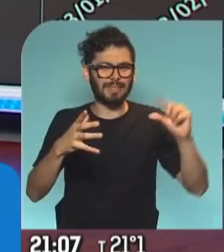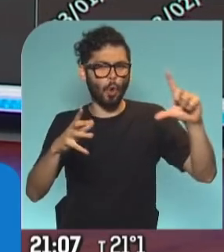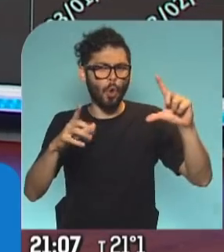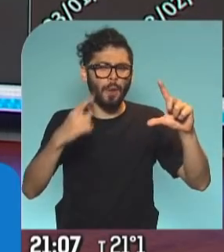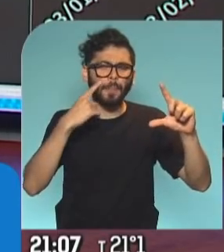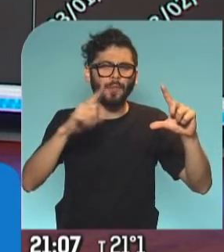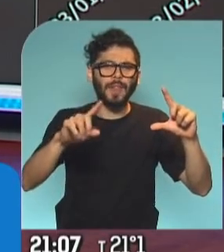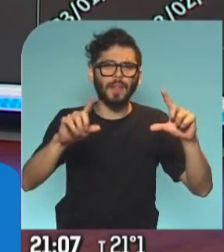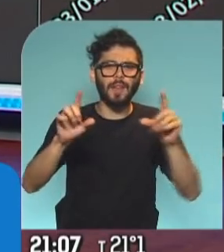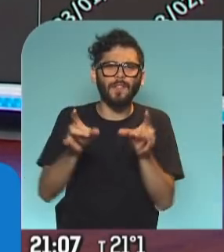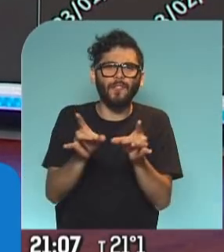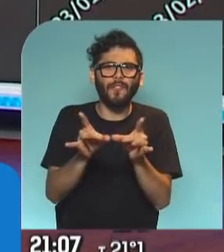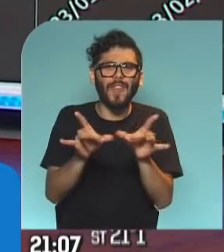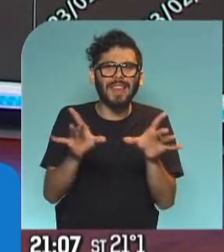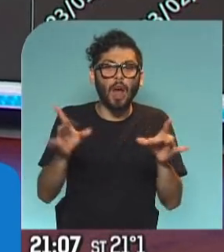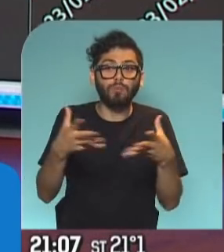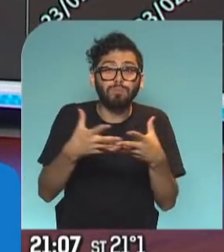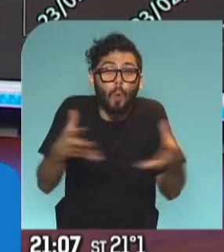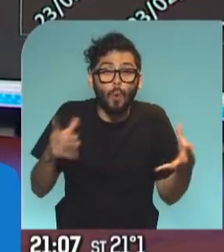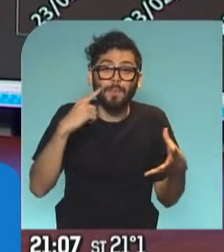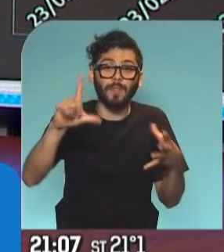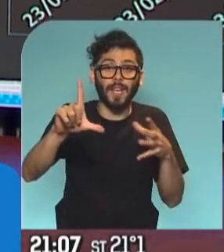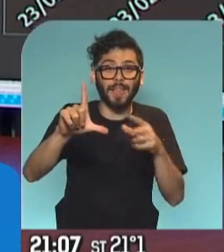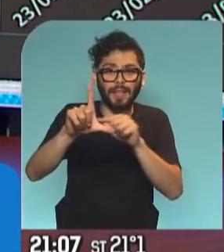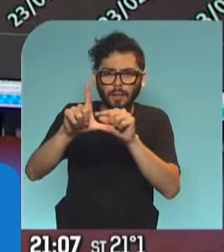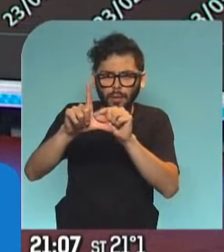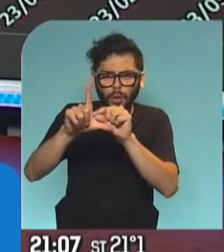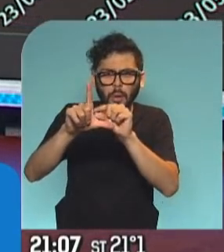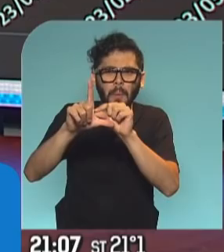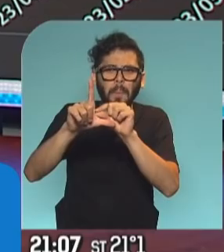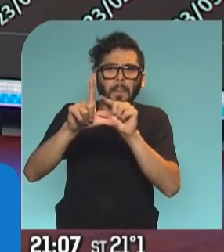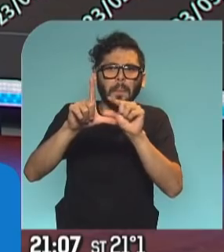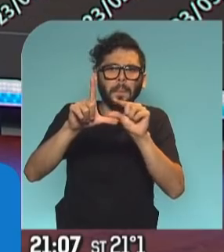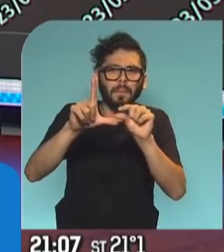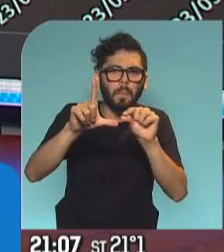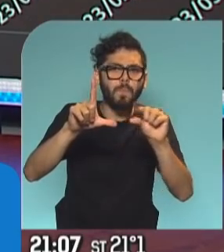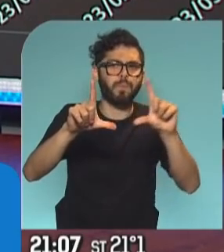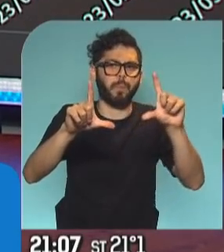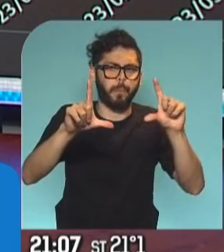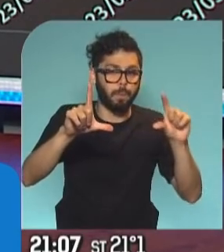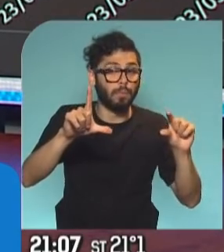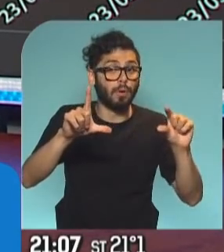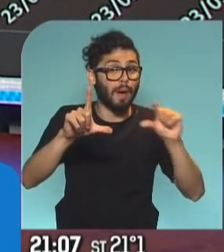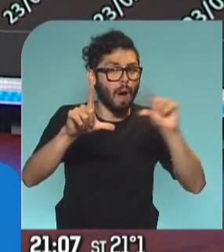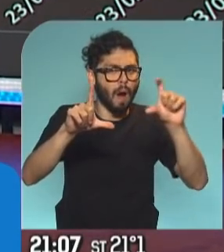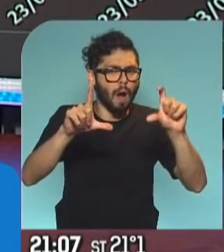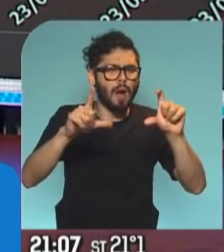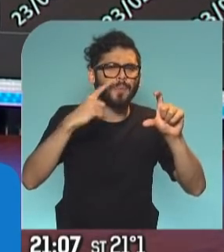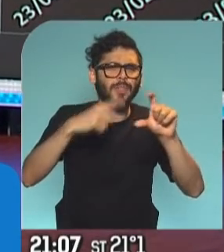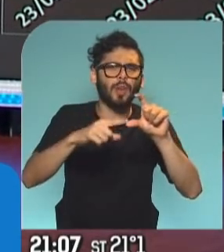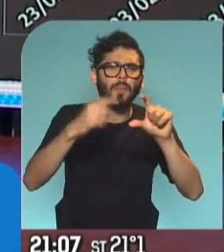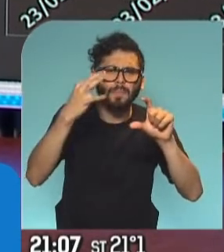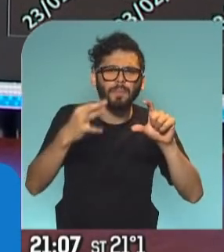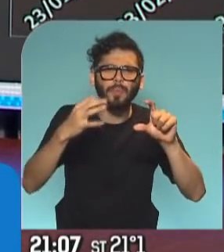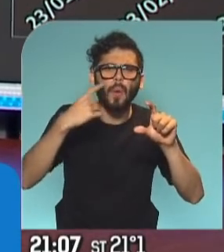incrementó significativamente. El número de infectados total está acá. Uno tiene que mirar en esto las tendencias de las curvitas, no el número en general, que se los voy a mostrar